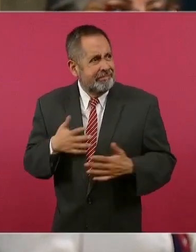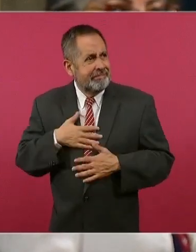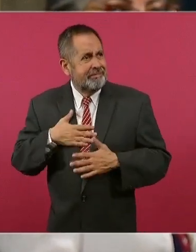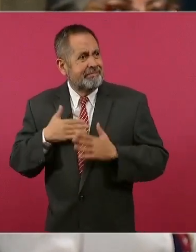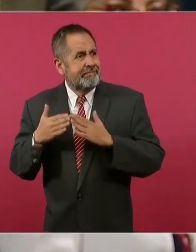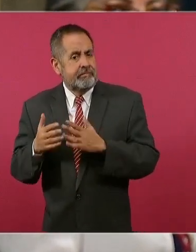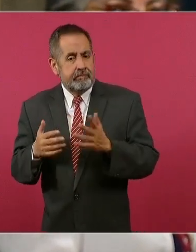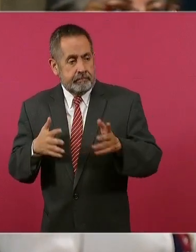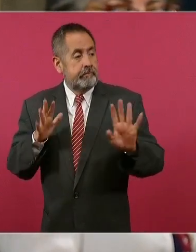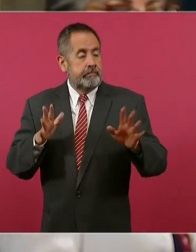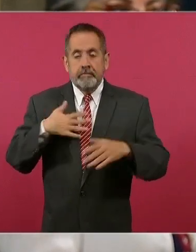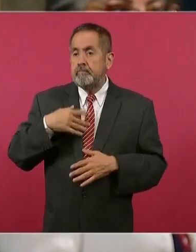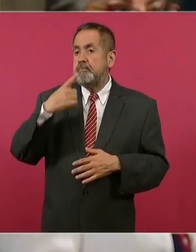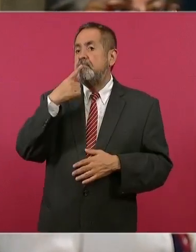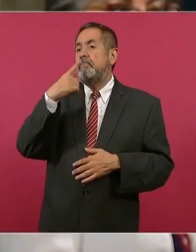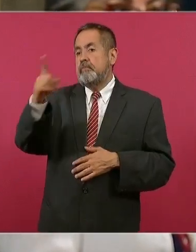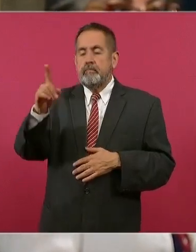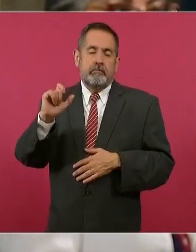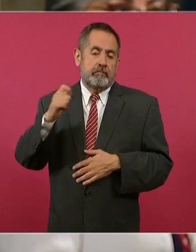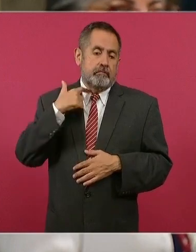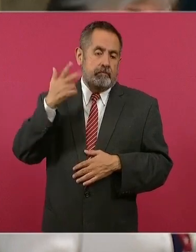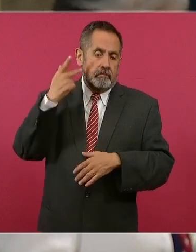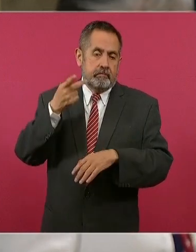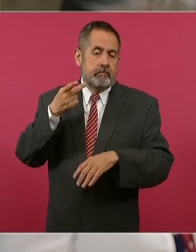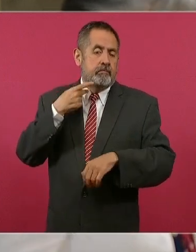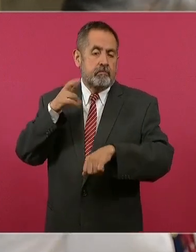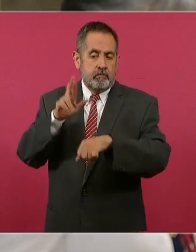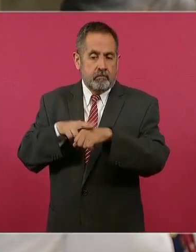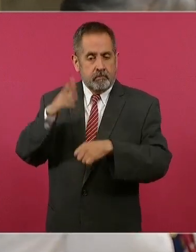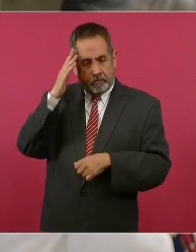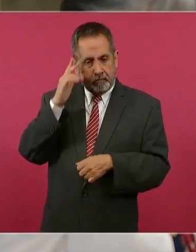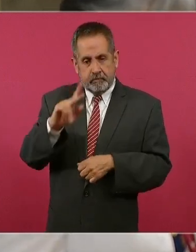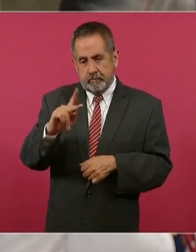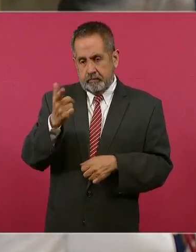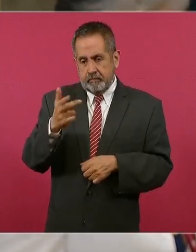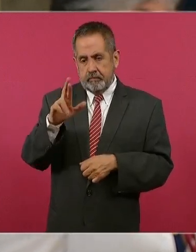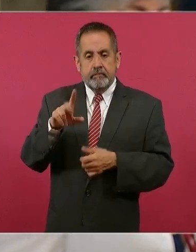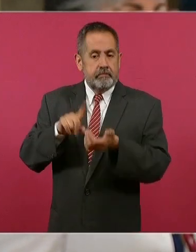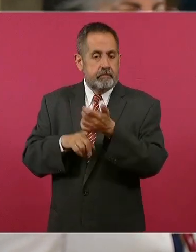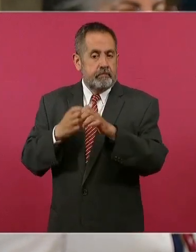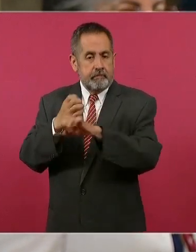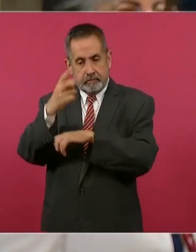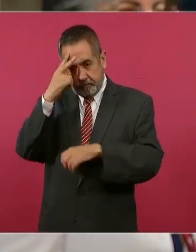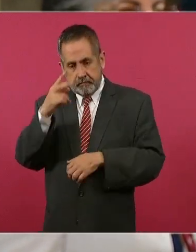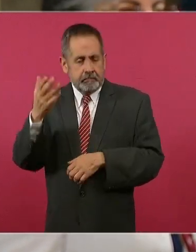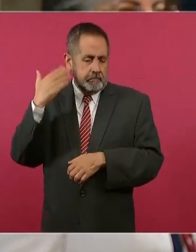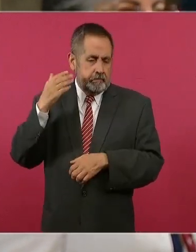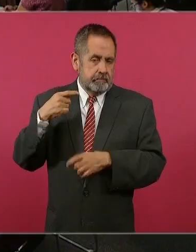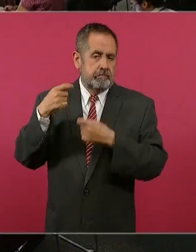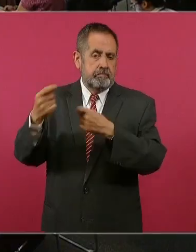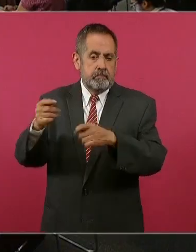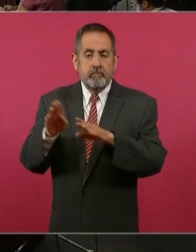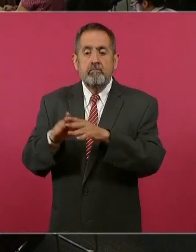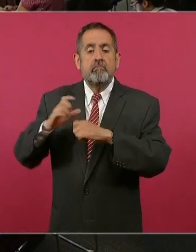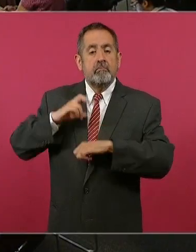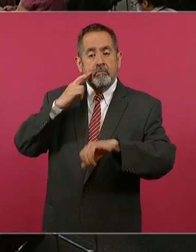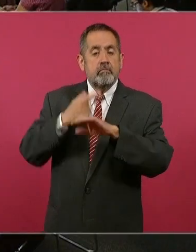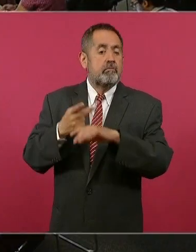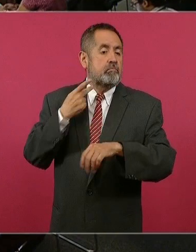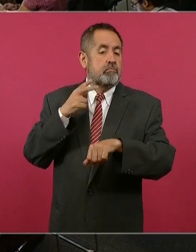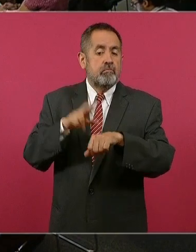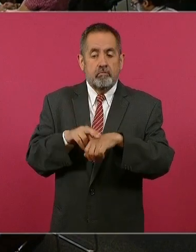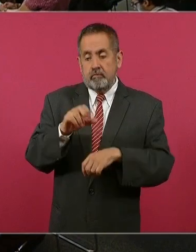fueron denunciados ante la entonces Procuraduría General de Justicia del Estado de México, estando como